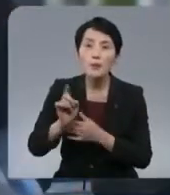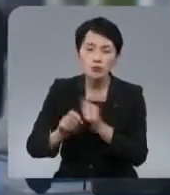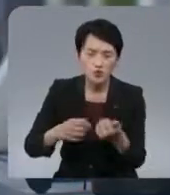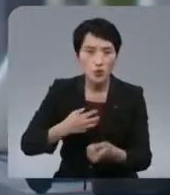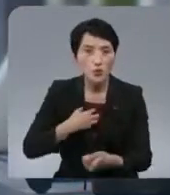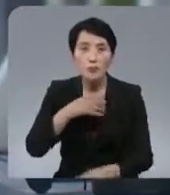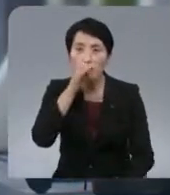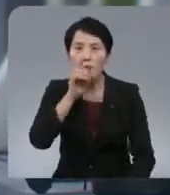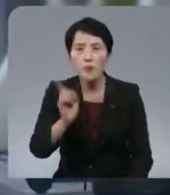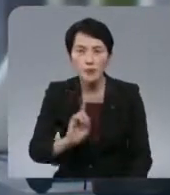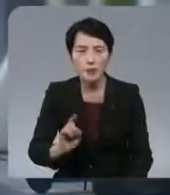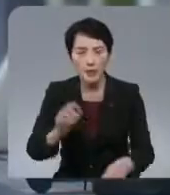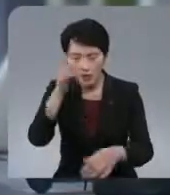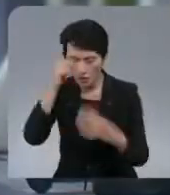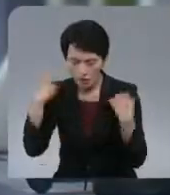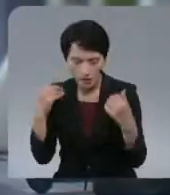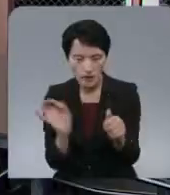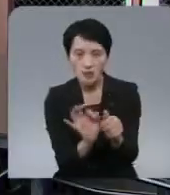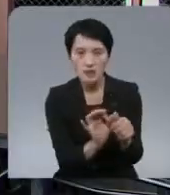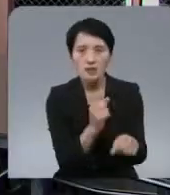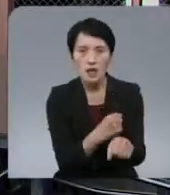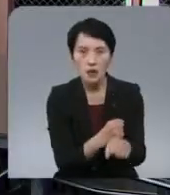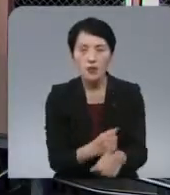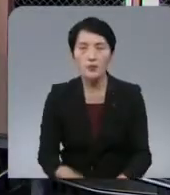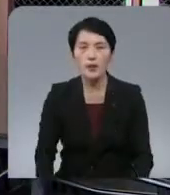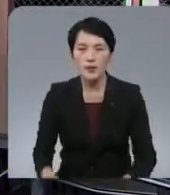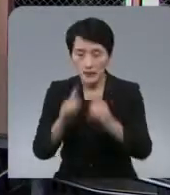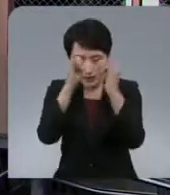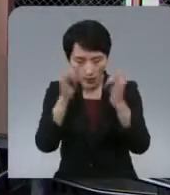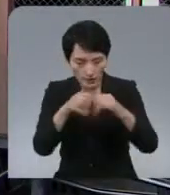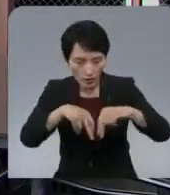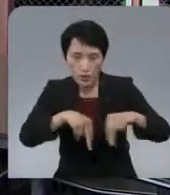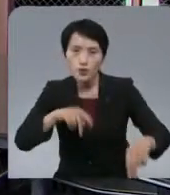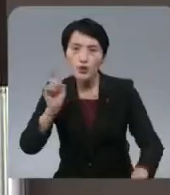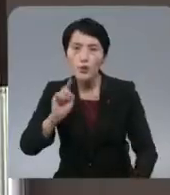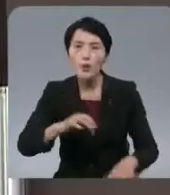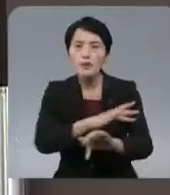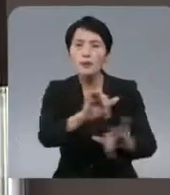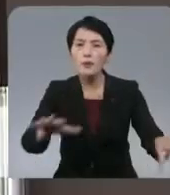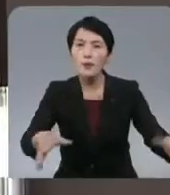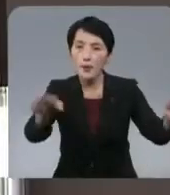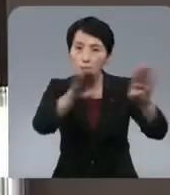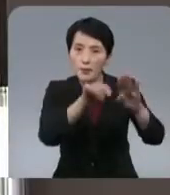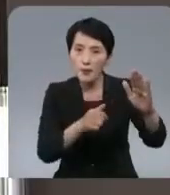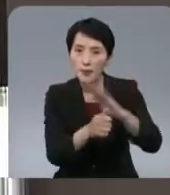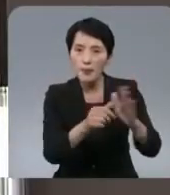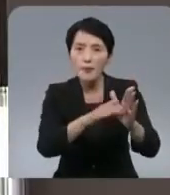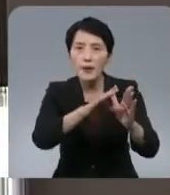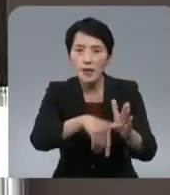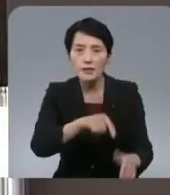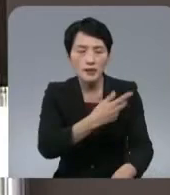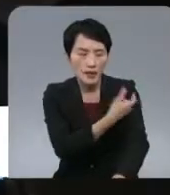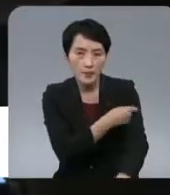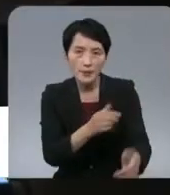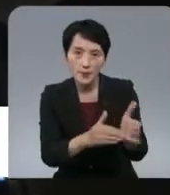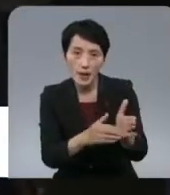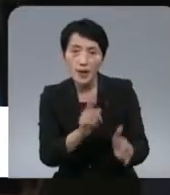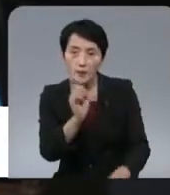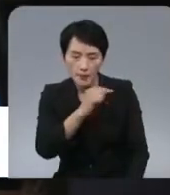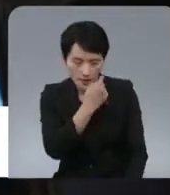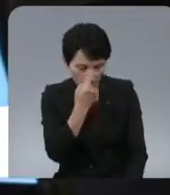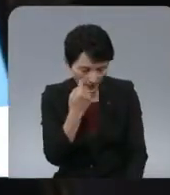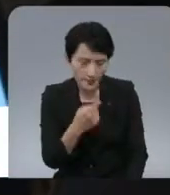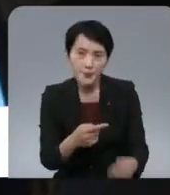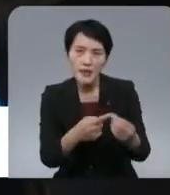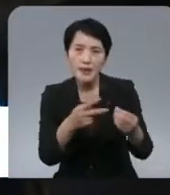del país para que aquellos en tratamiento domiciliario puedan concertar una con su a presenciar con su doctor por otra parte comenzó el